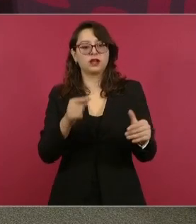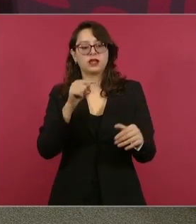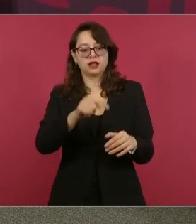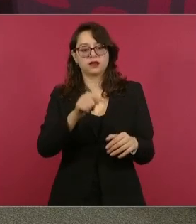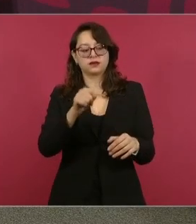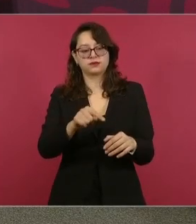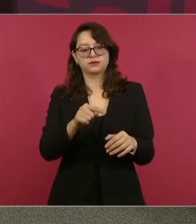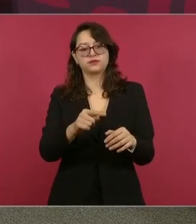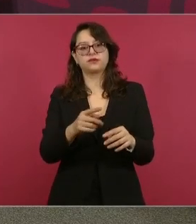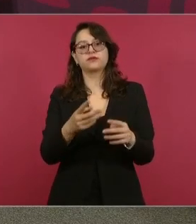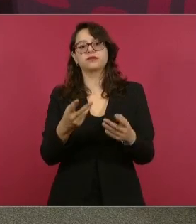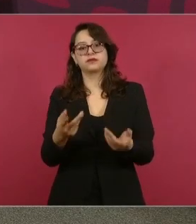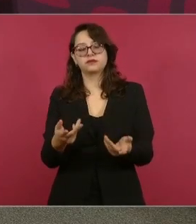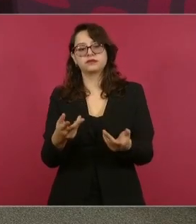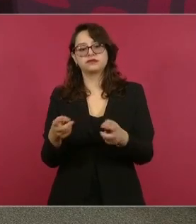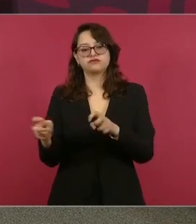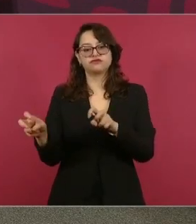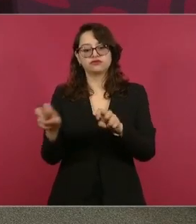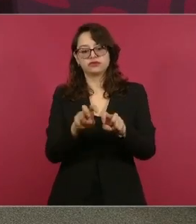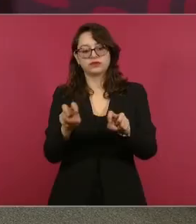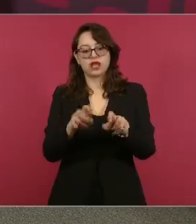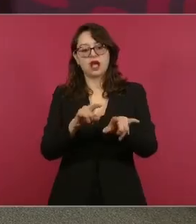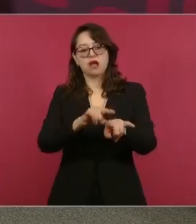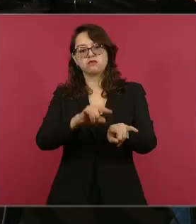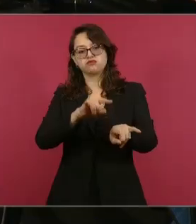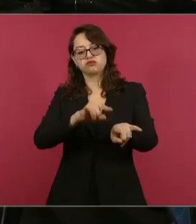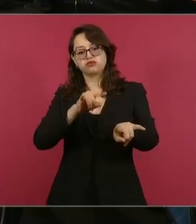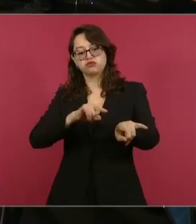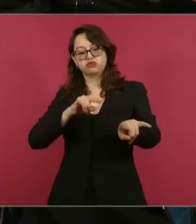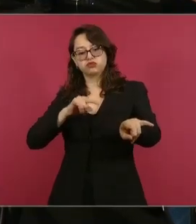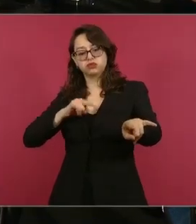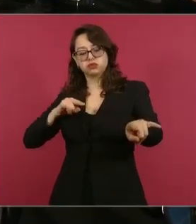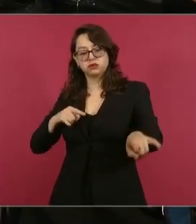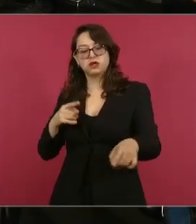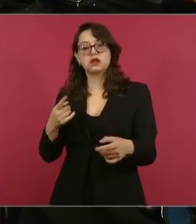no saturar las avenidas. Esto fue en la Iglesia